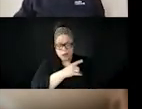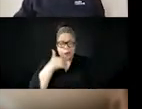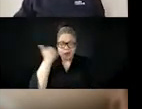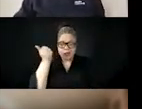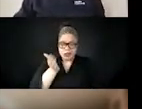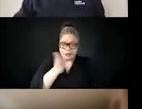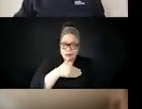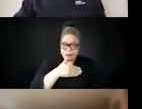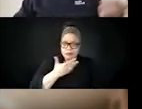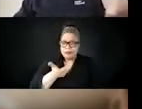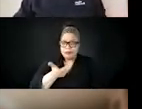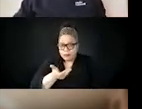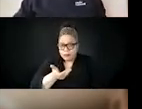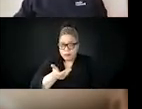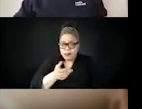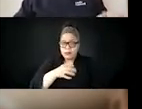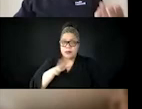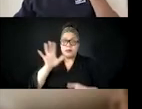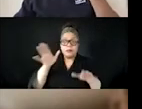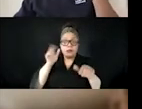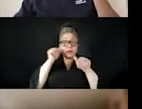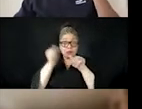y pueden ver qué